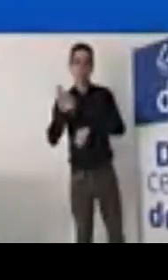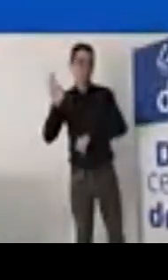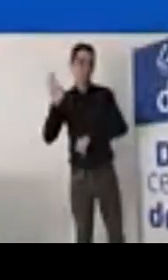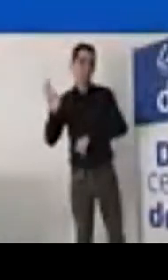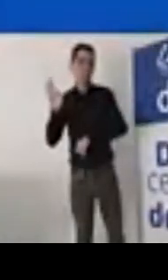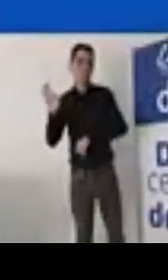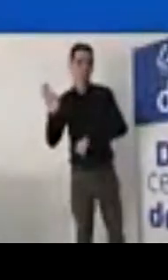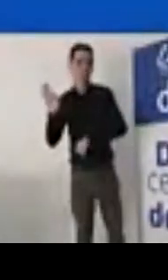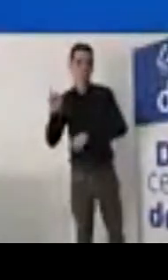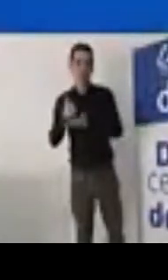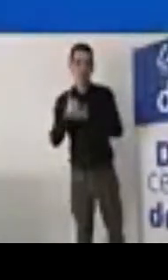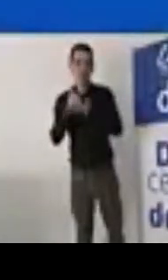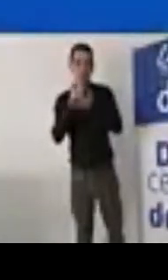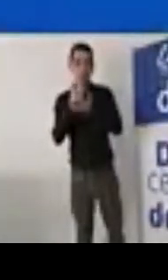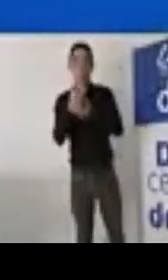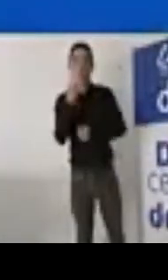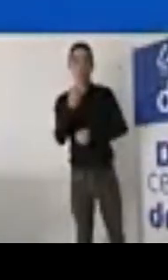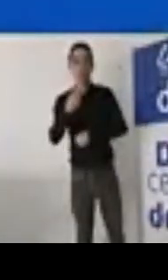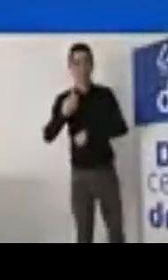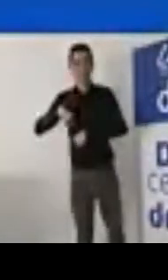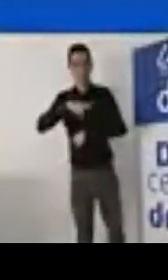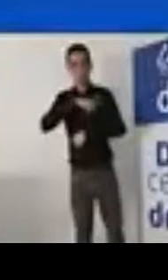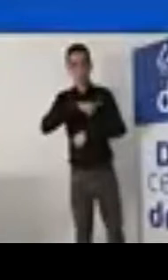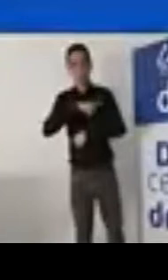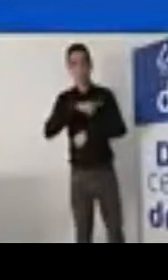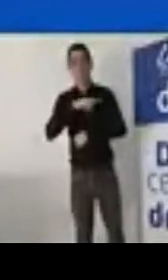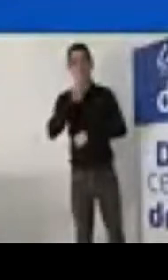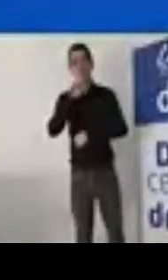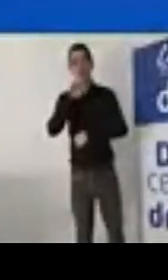agradecemos muchísimo a nuestros amigos de la UNESCO por